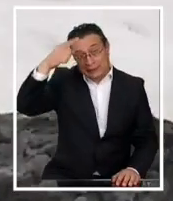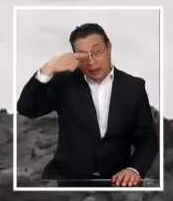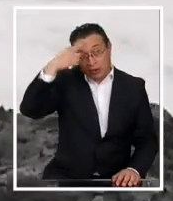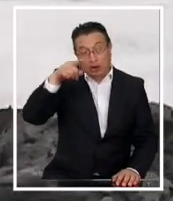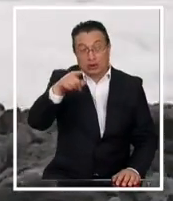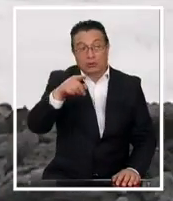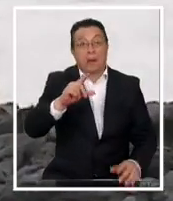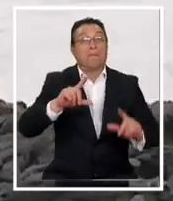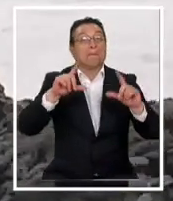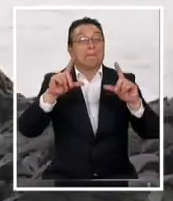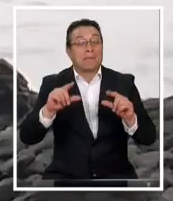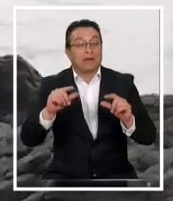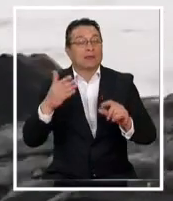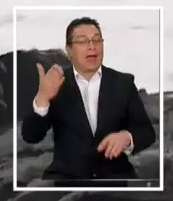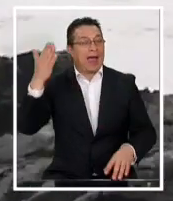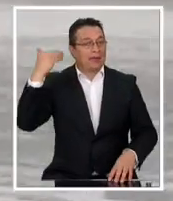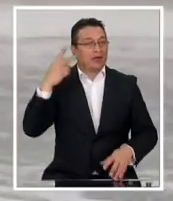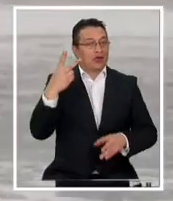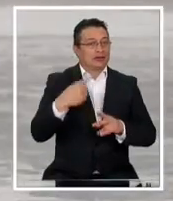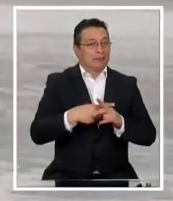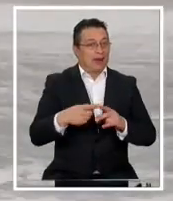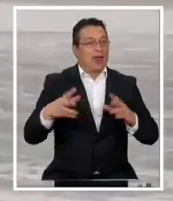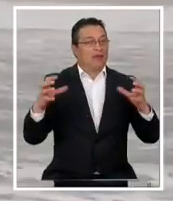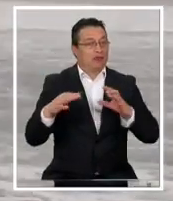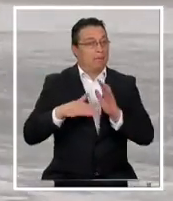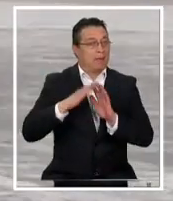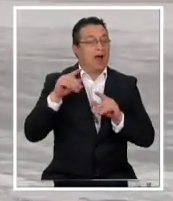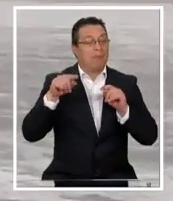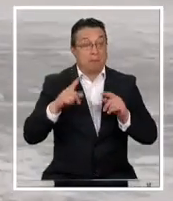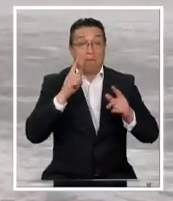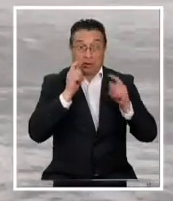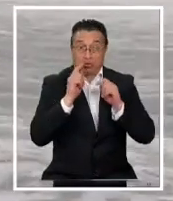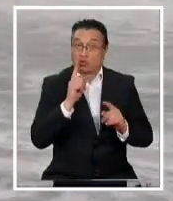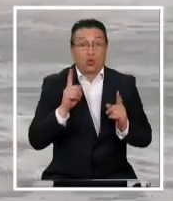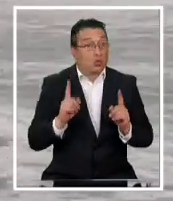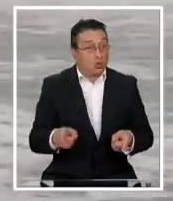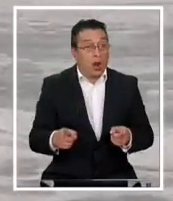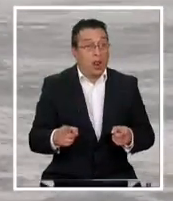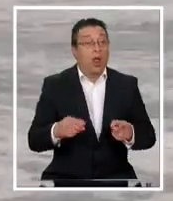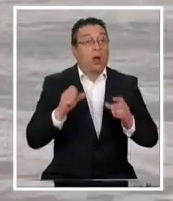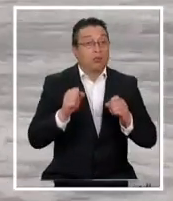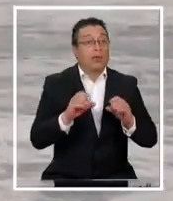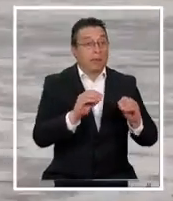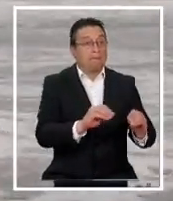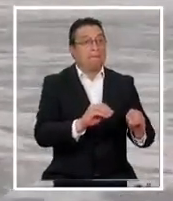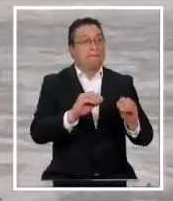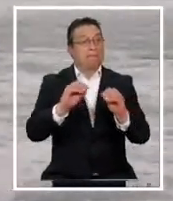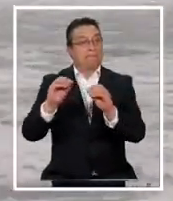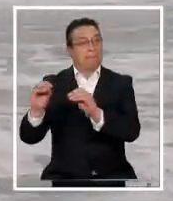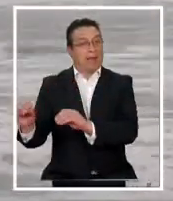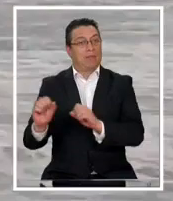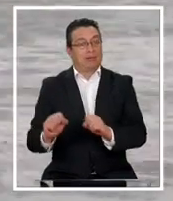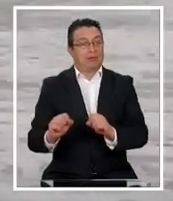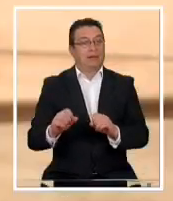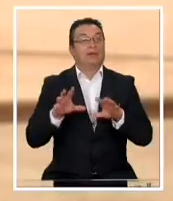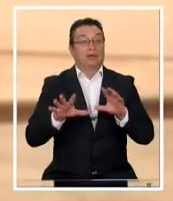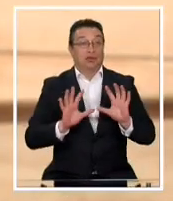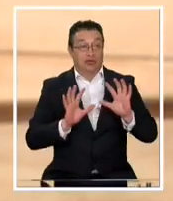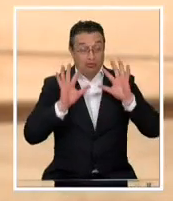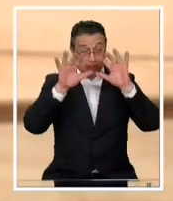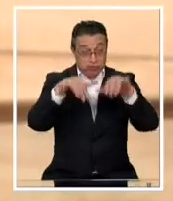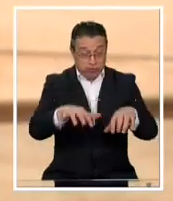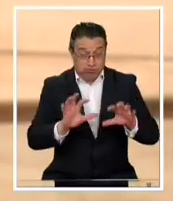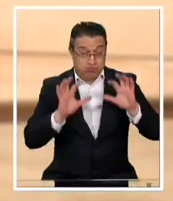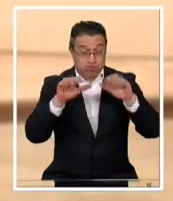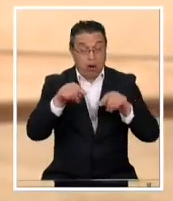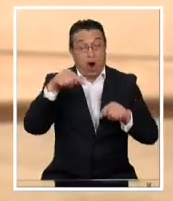un episodio menos intenso que hace 2 semanas, pero igualmente riesgoso y que podría extenderse. Esta situación de marejada va a estar